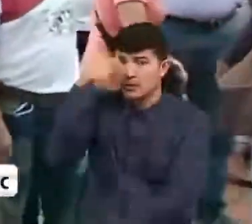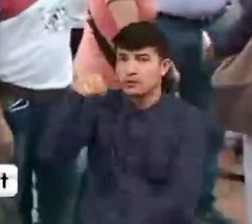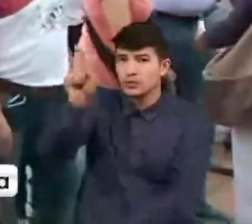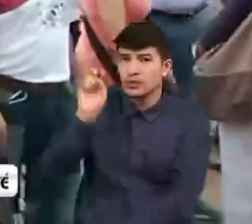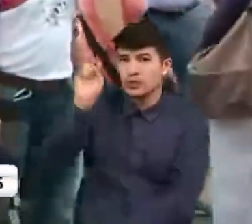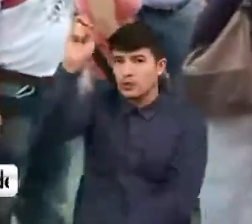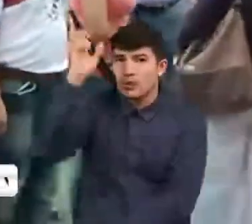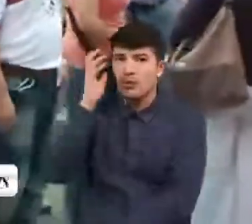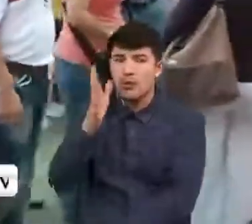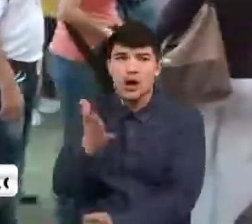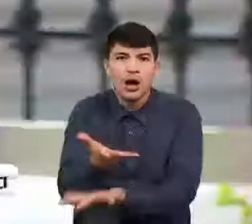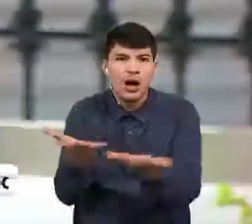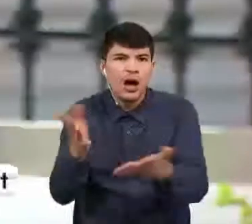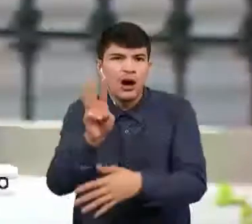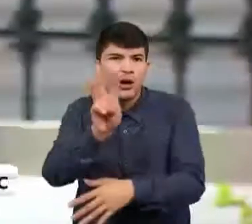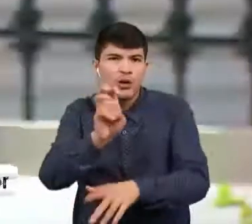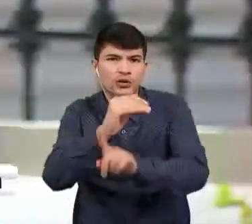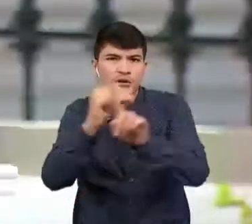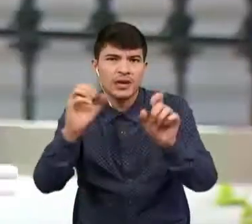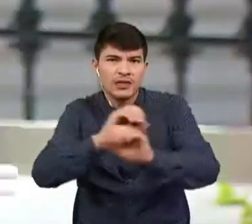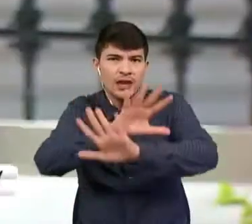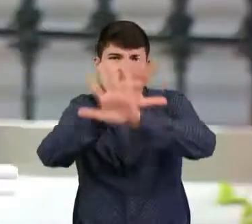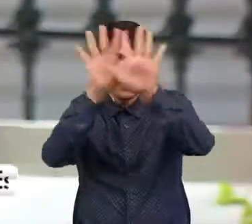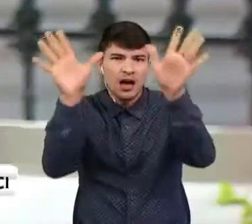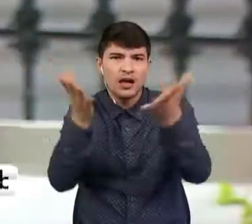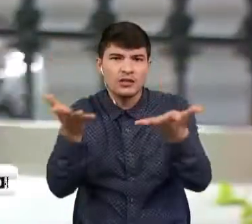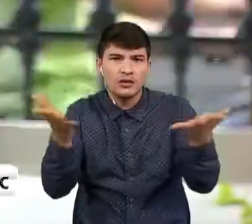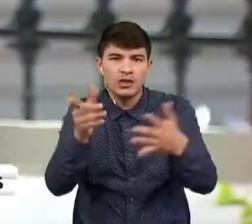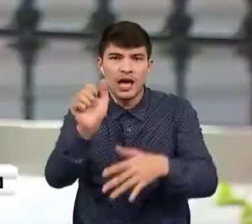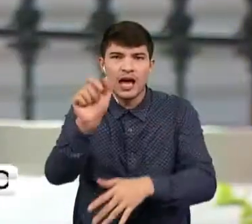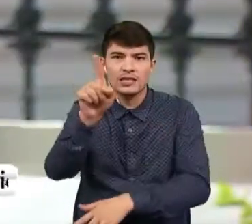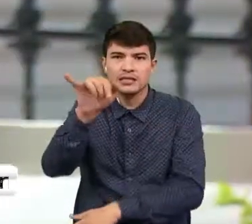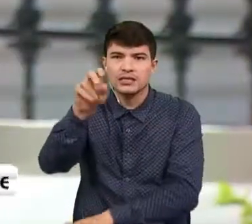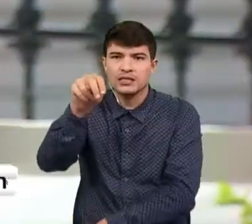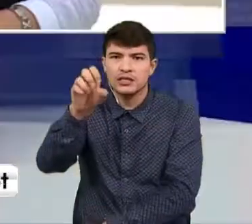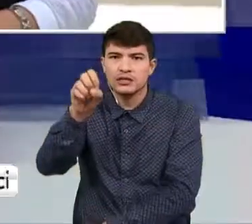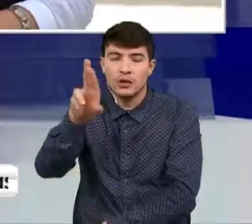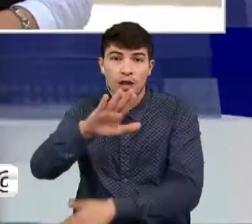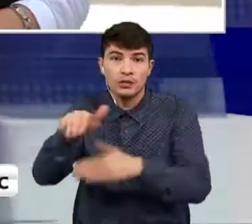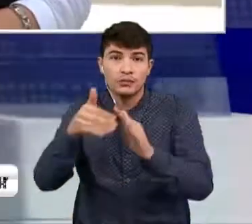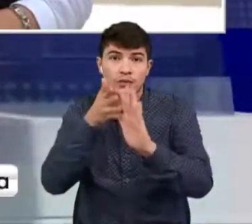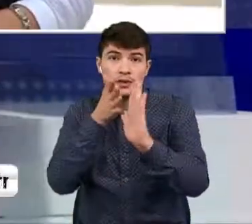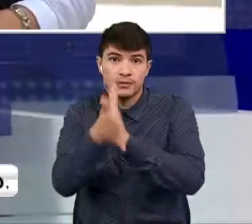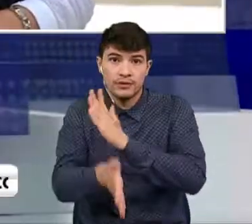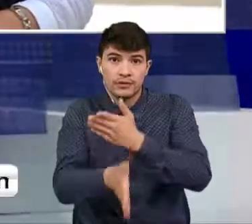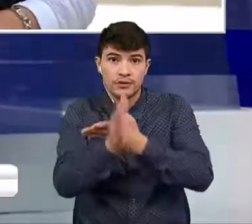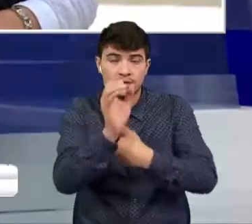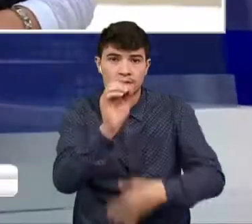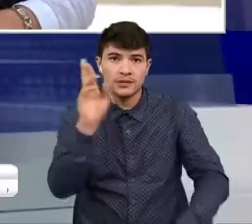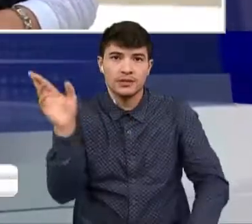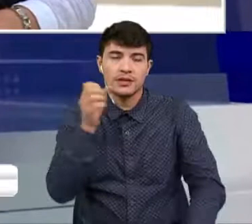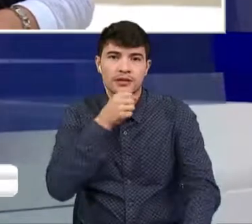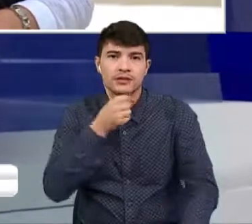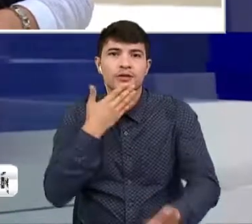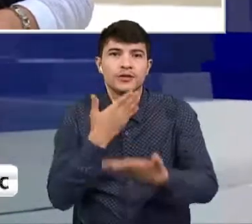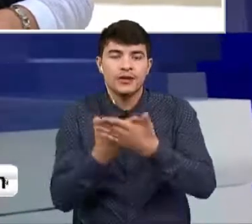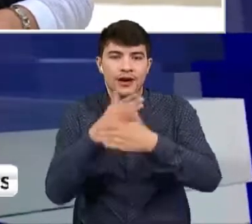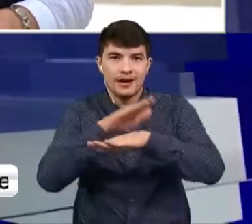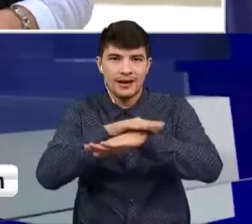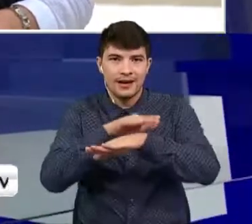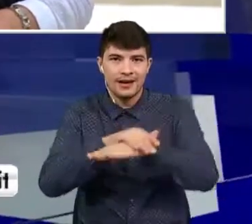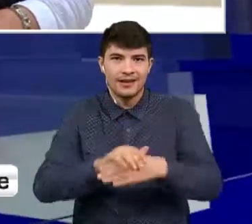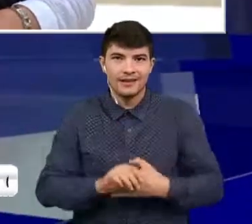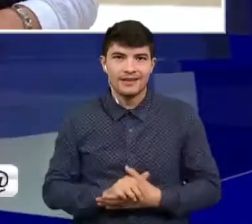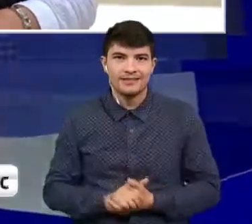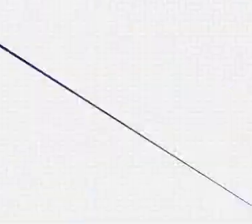eso será a las ocho y media de la mañana en así no estás toda la información por el momento con la cámara de david ortiz nos informó pilar